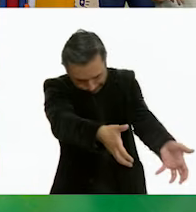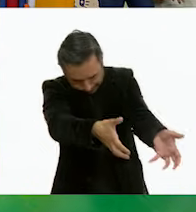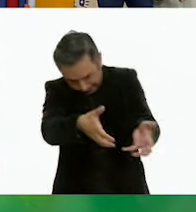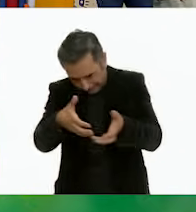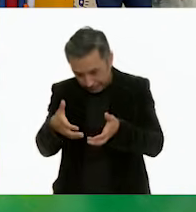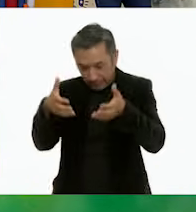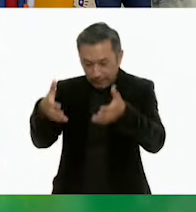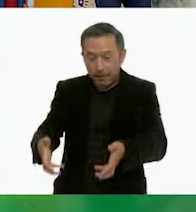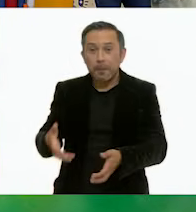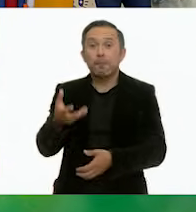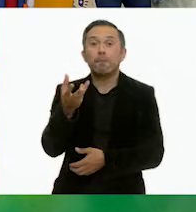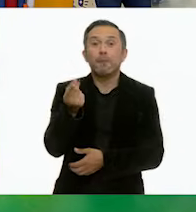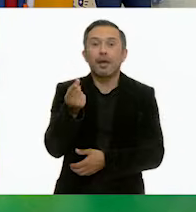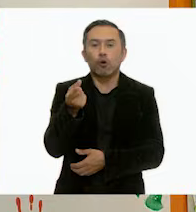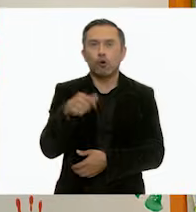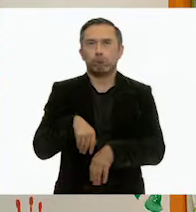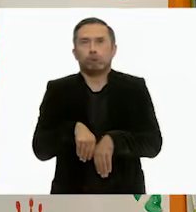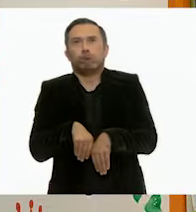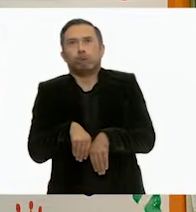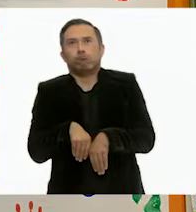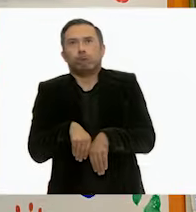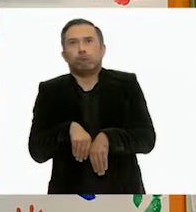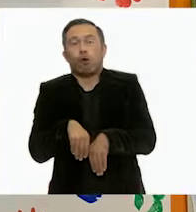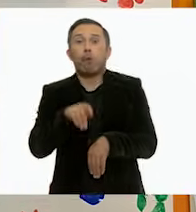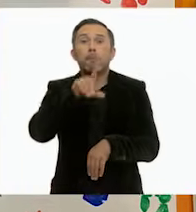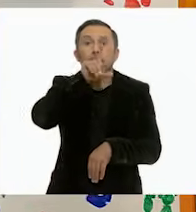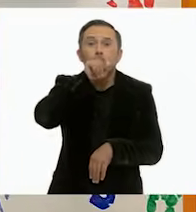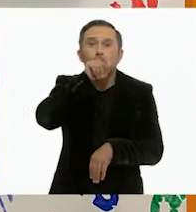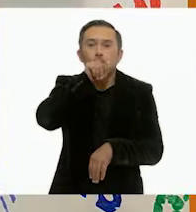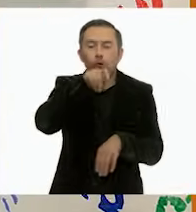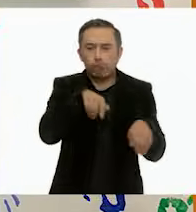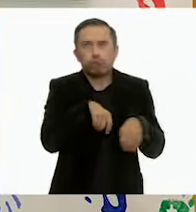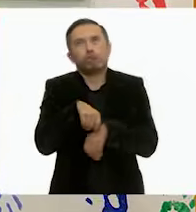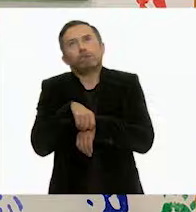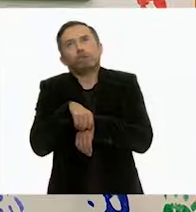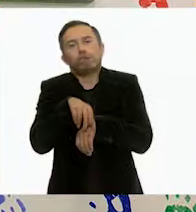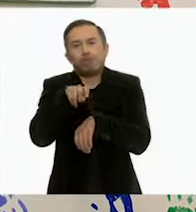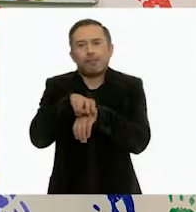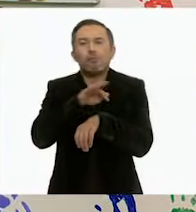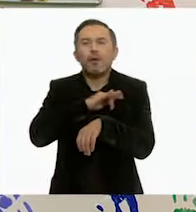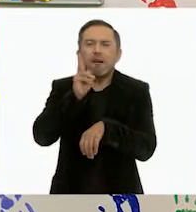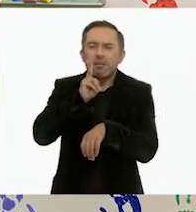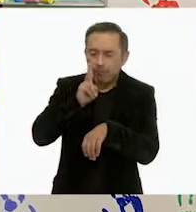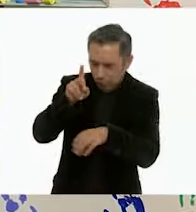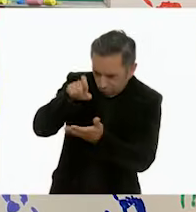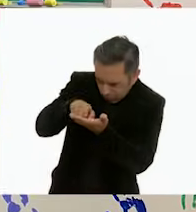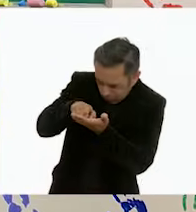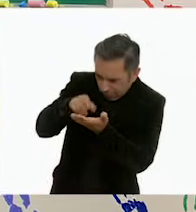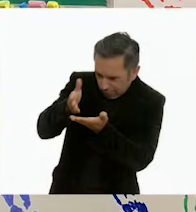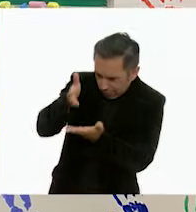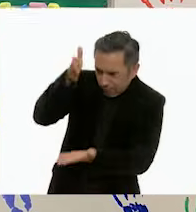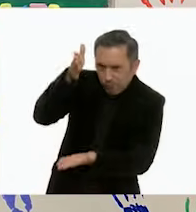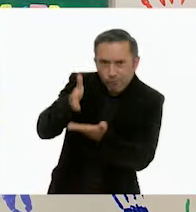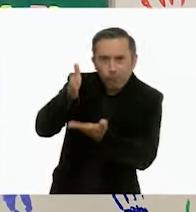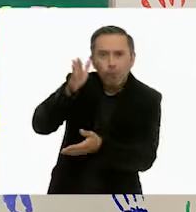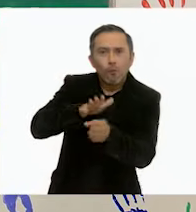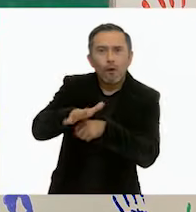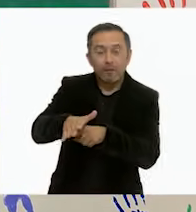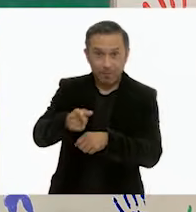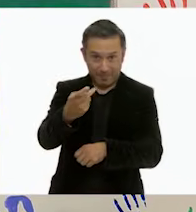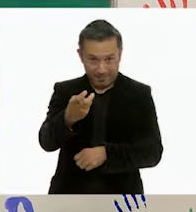gato, el perro y si pueden el perico. Muy bien, y entonces ya que hicieron